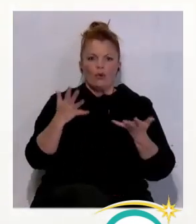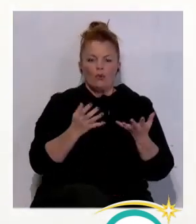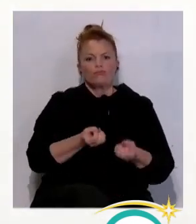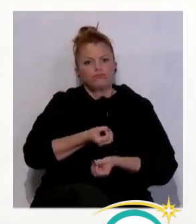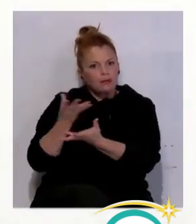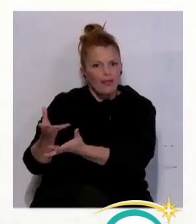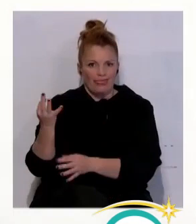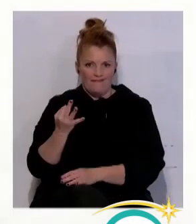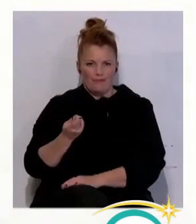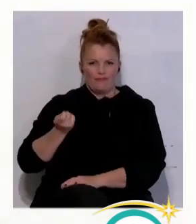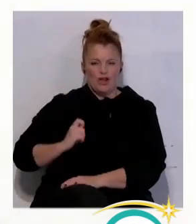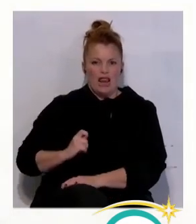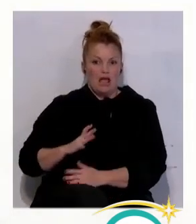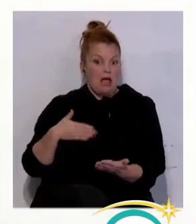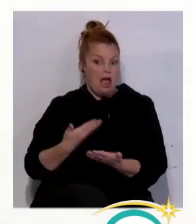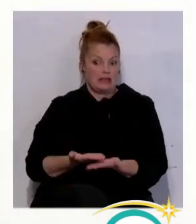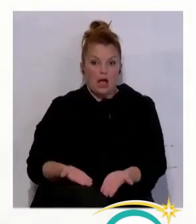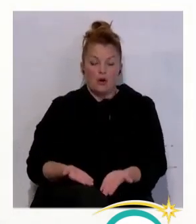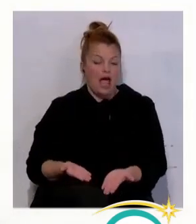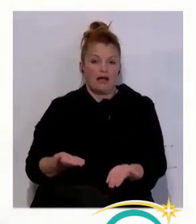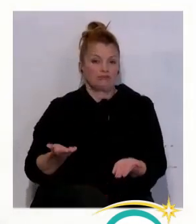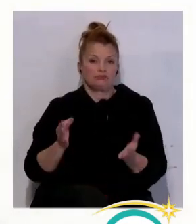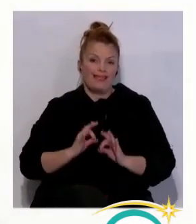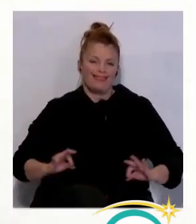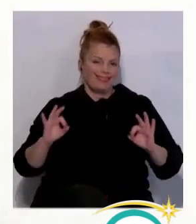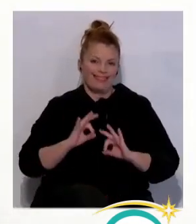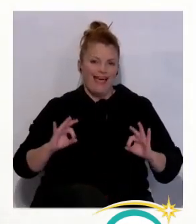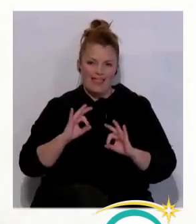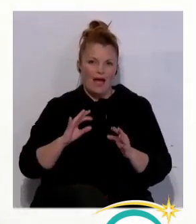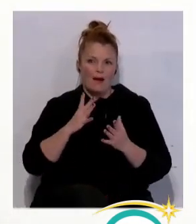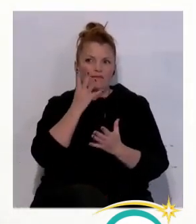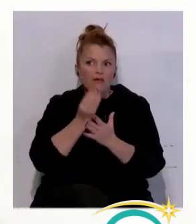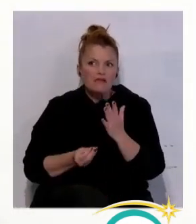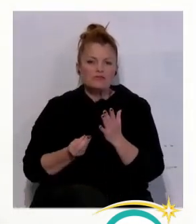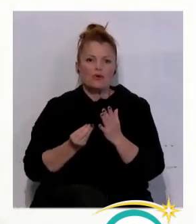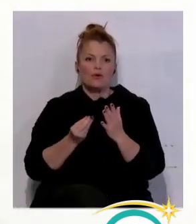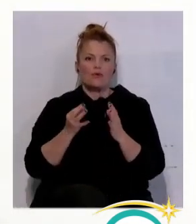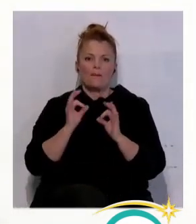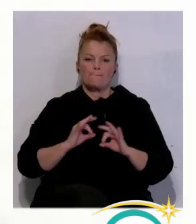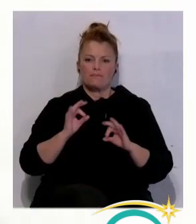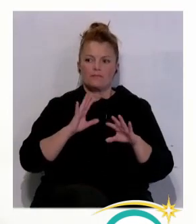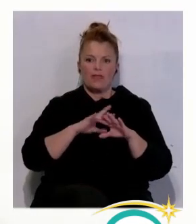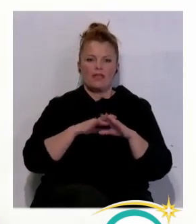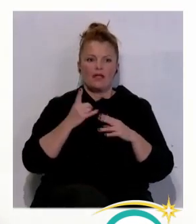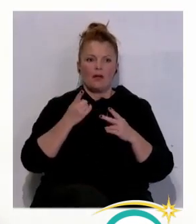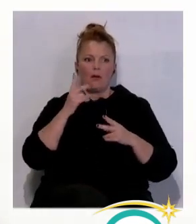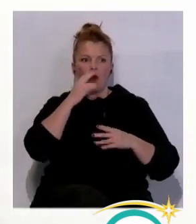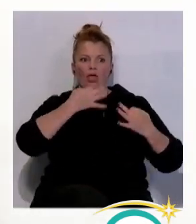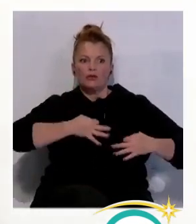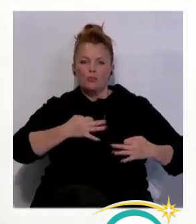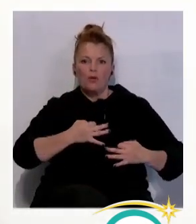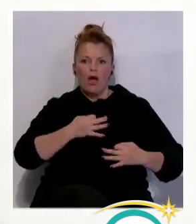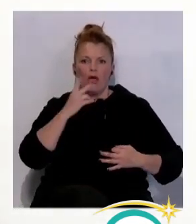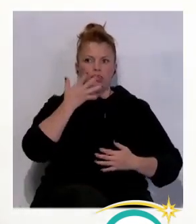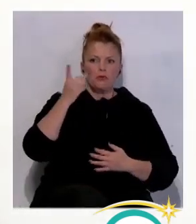los profesionales, y hasta ahora bueno, pues no hemos tenido ningún efecto de inseguridad ni ningún riesgo